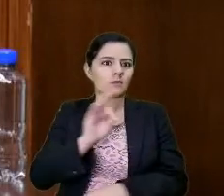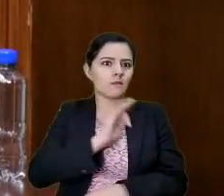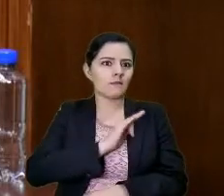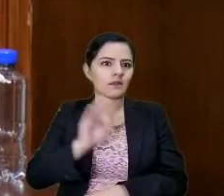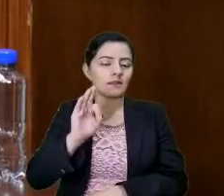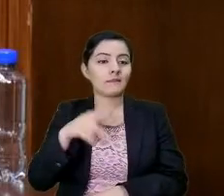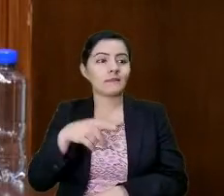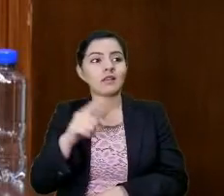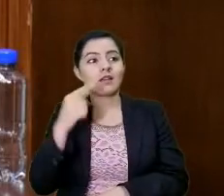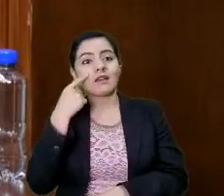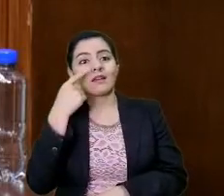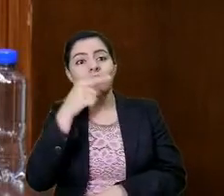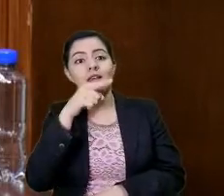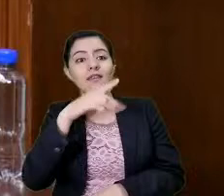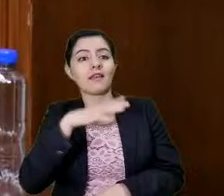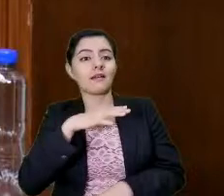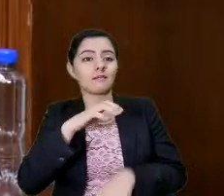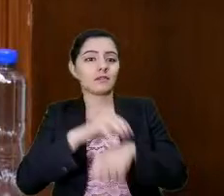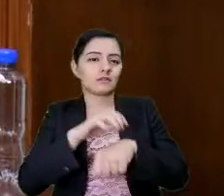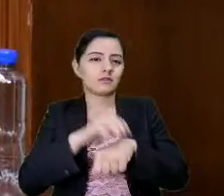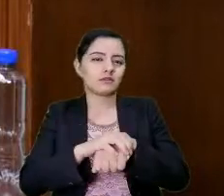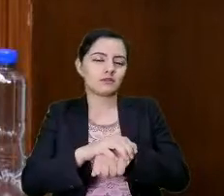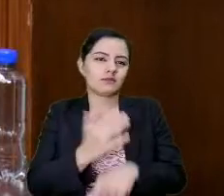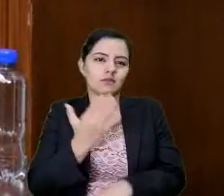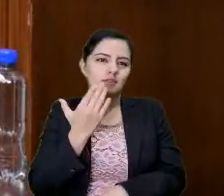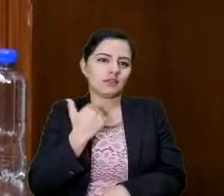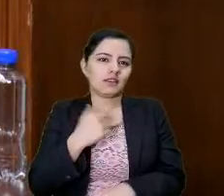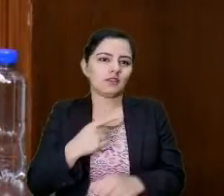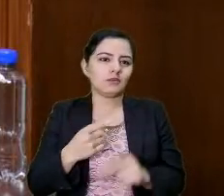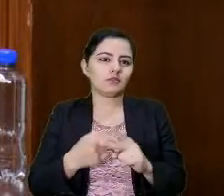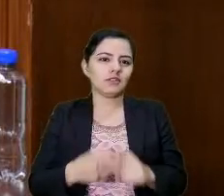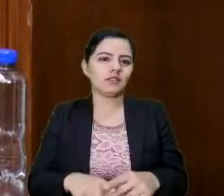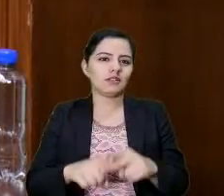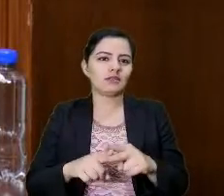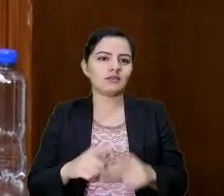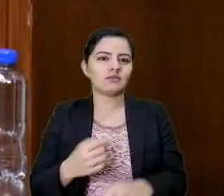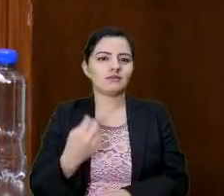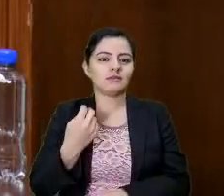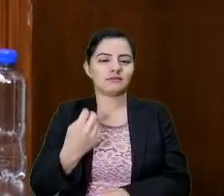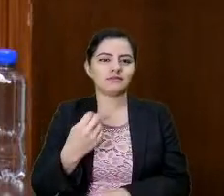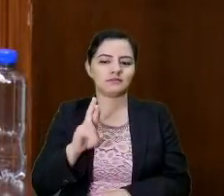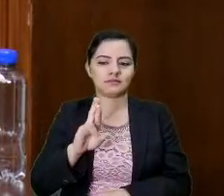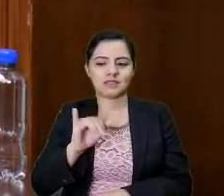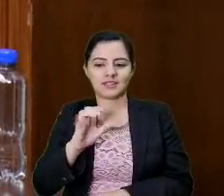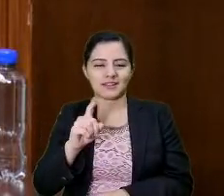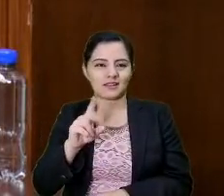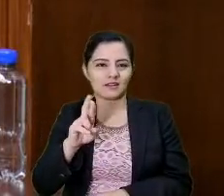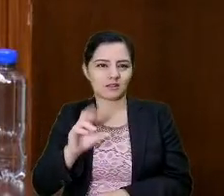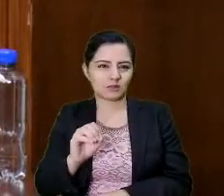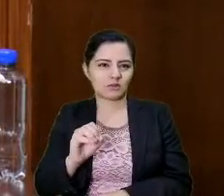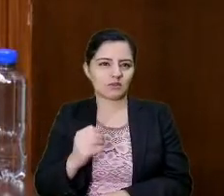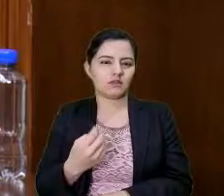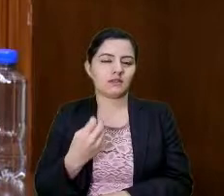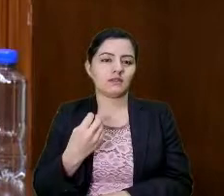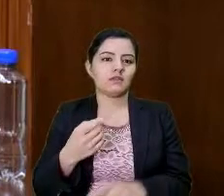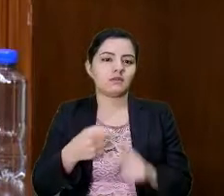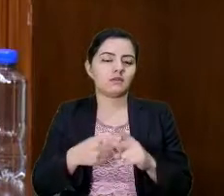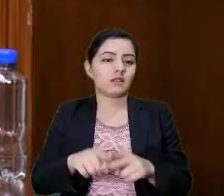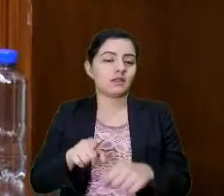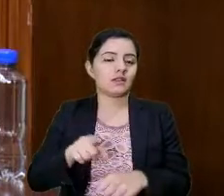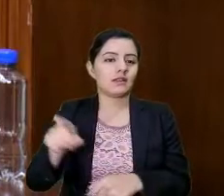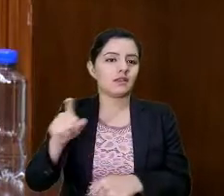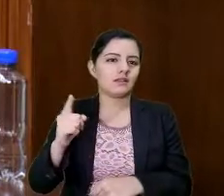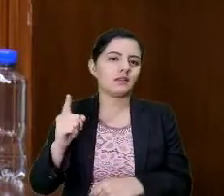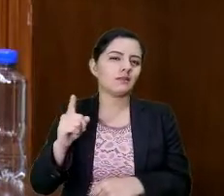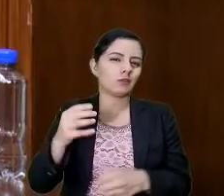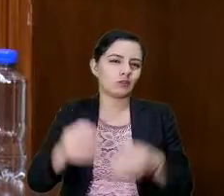tener influencias. La impunidad y la corrupción son el origen de la depravación del Poder Judicial.